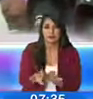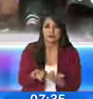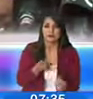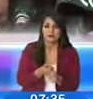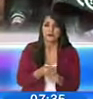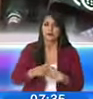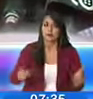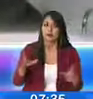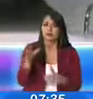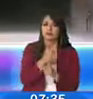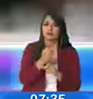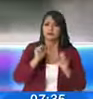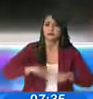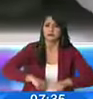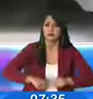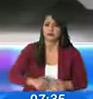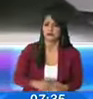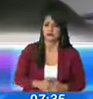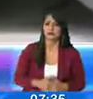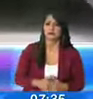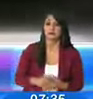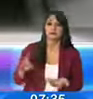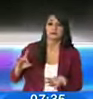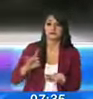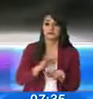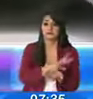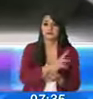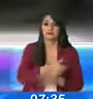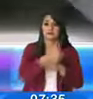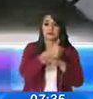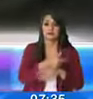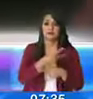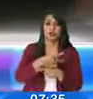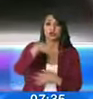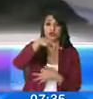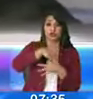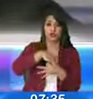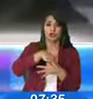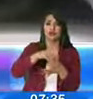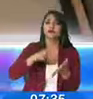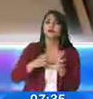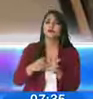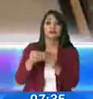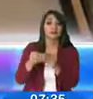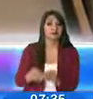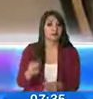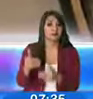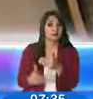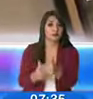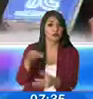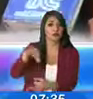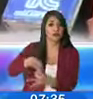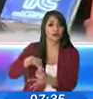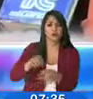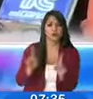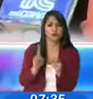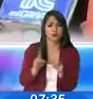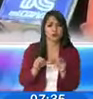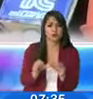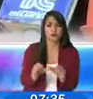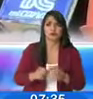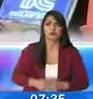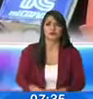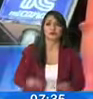pero se puede lograr. Aseguran que el cese de funciones de las autoridades del CNE no afectaría el nuevo proceso electoral. Estamos aún